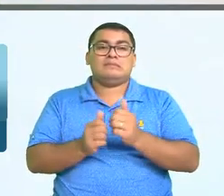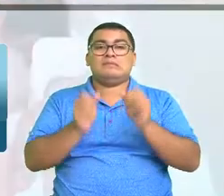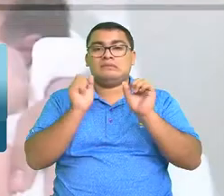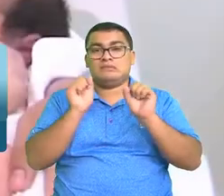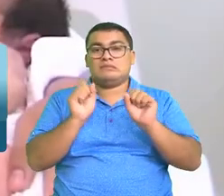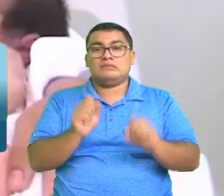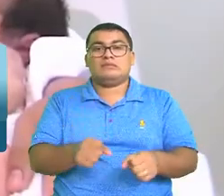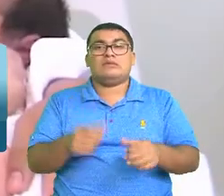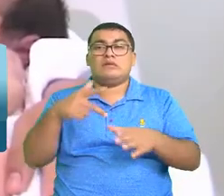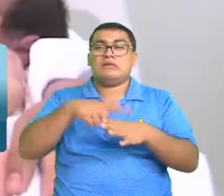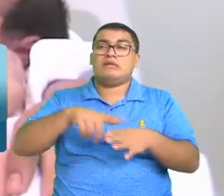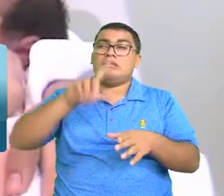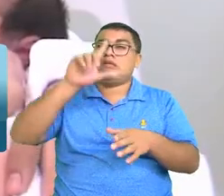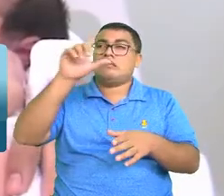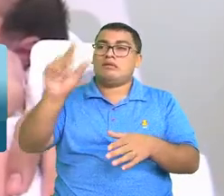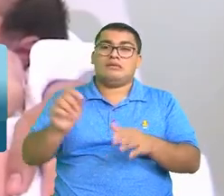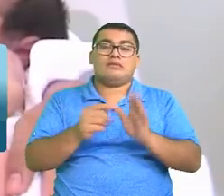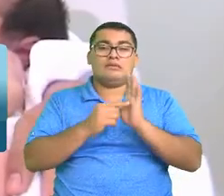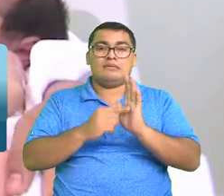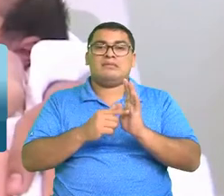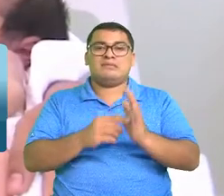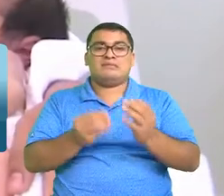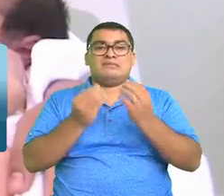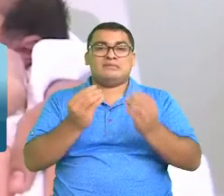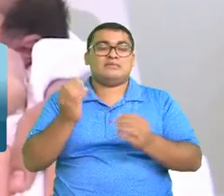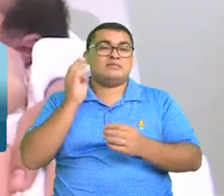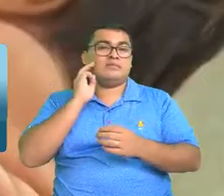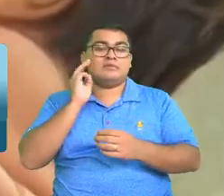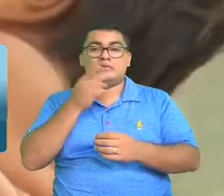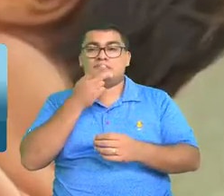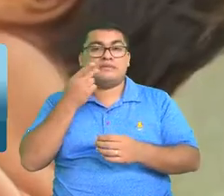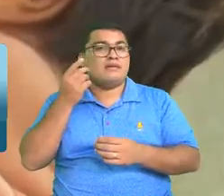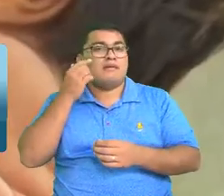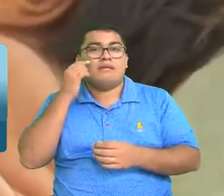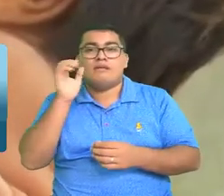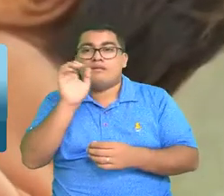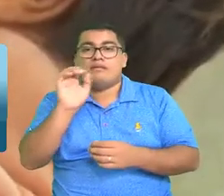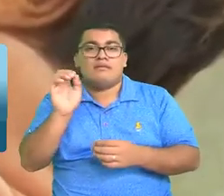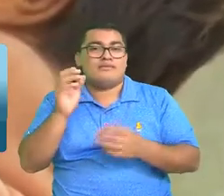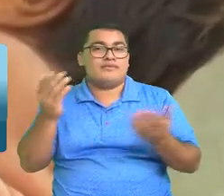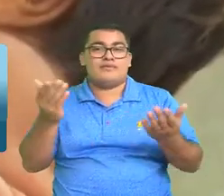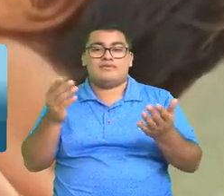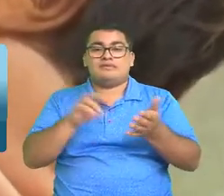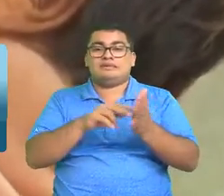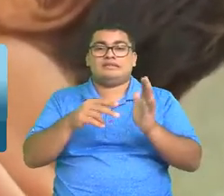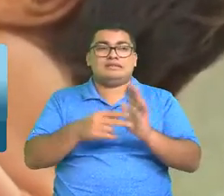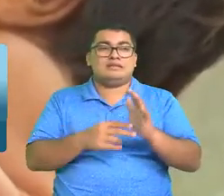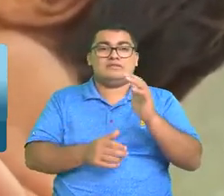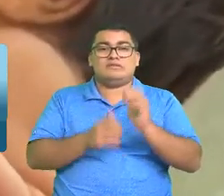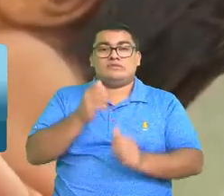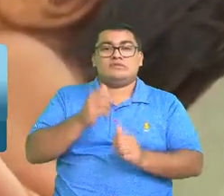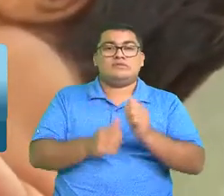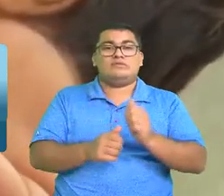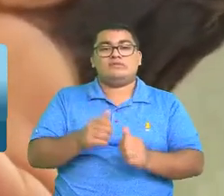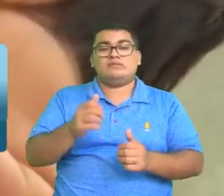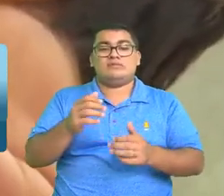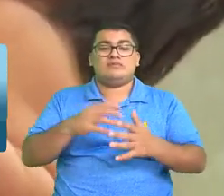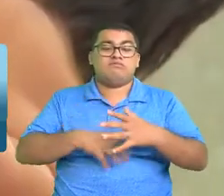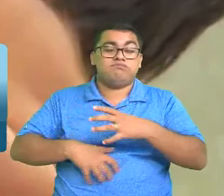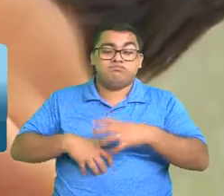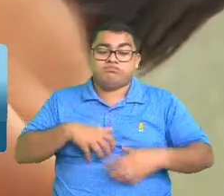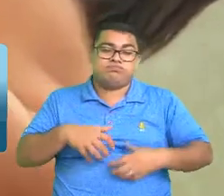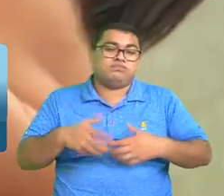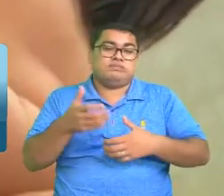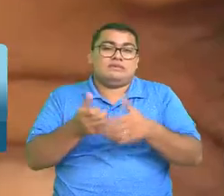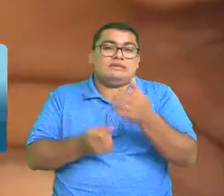en la zona rural, por ejemplo, donde muchas madres no puedan tener el conocimiento de lo que puede causar la intolerancia a la lactosa. Sí, puede